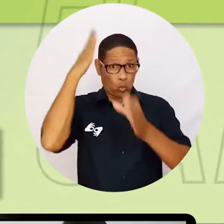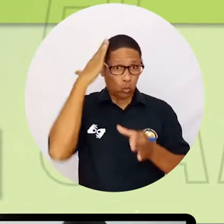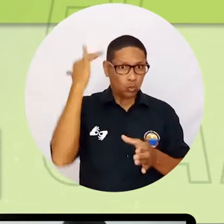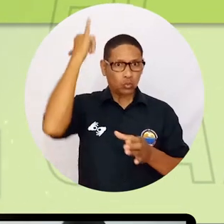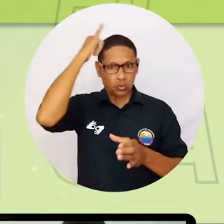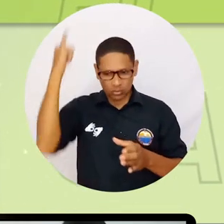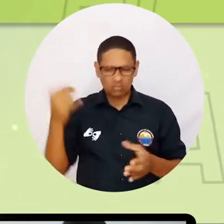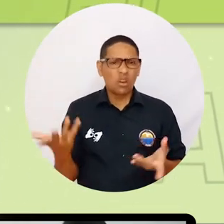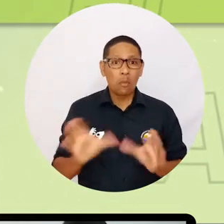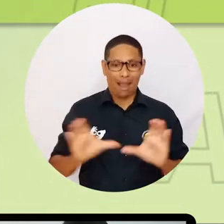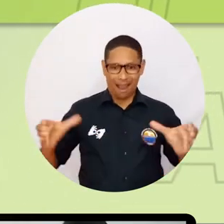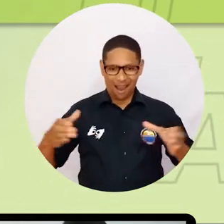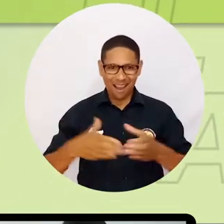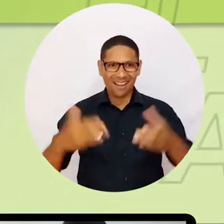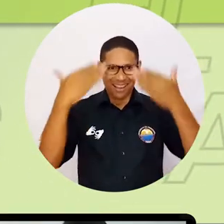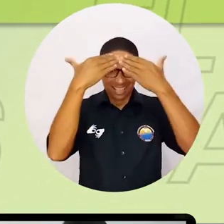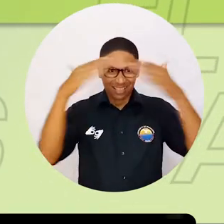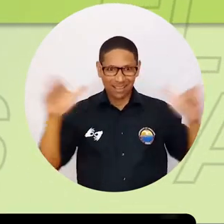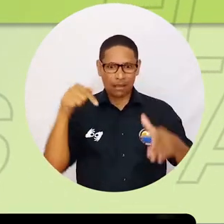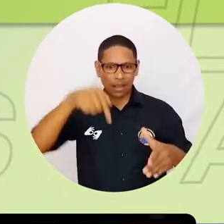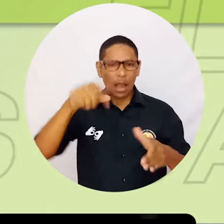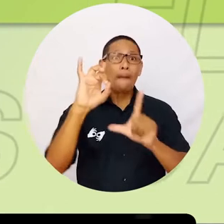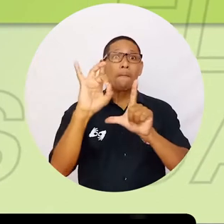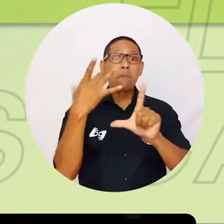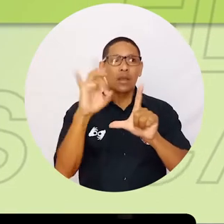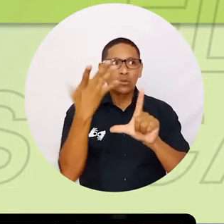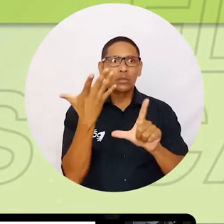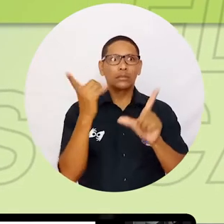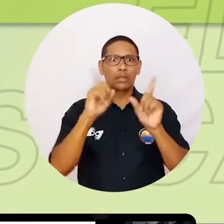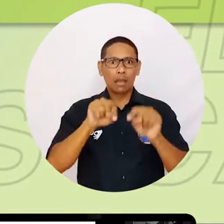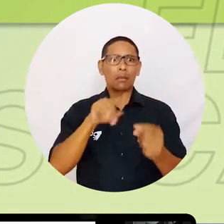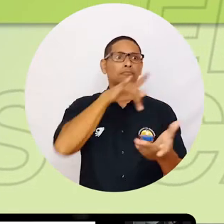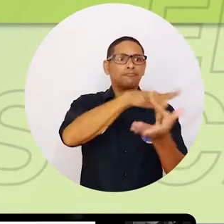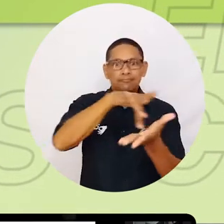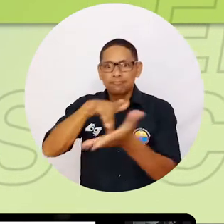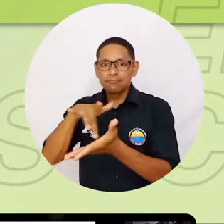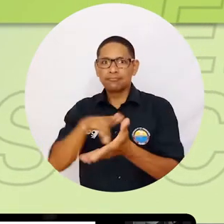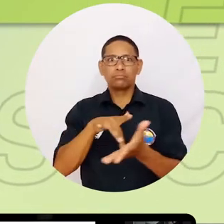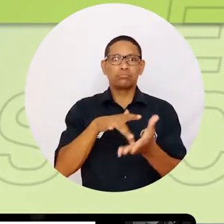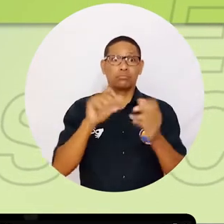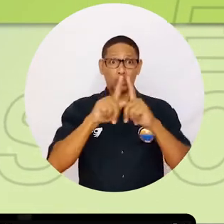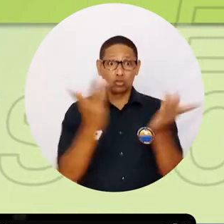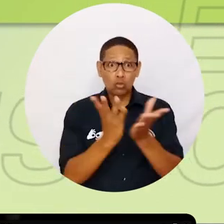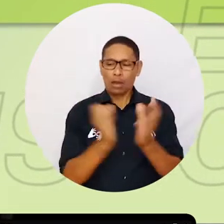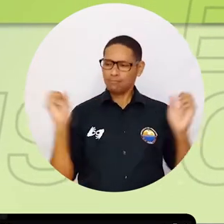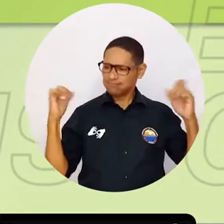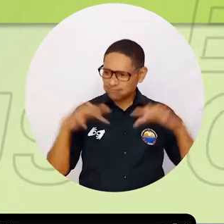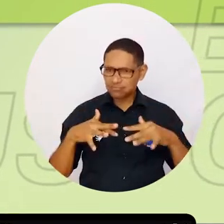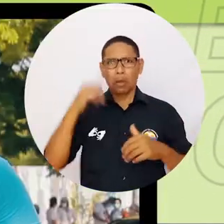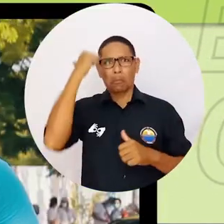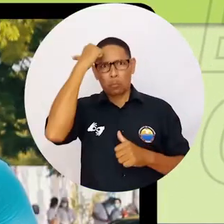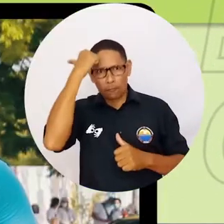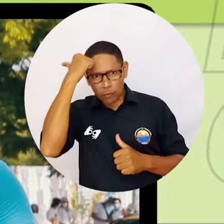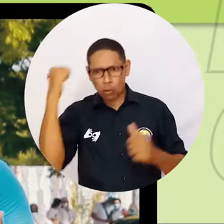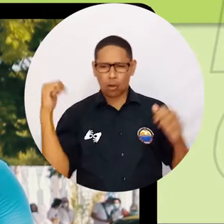de la iniciativa Aula Abierta, escenarios virtuales y presenciales que permiten la confluencia de estudiantes,